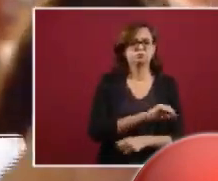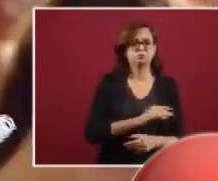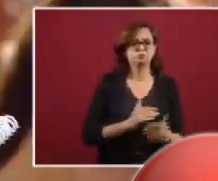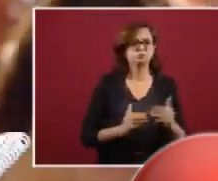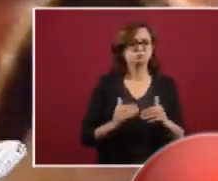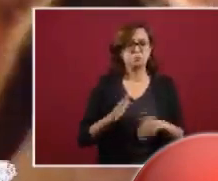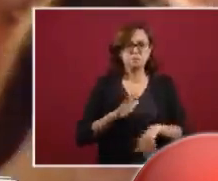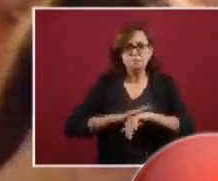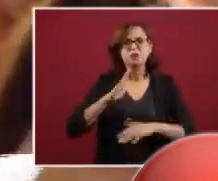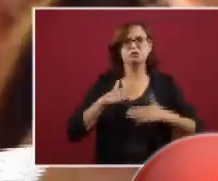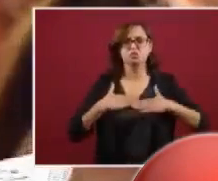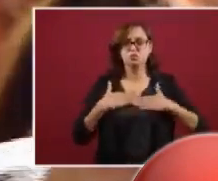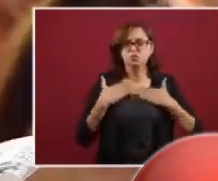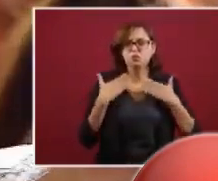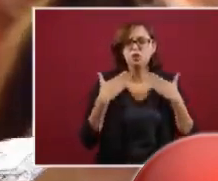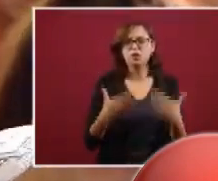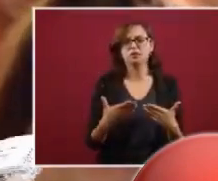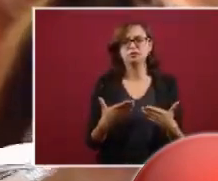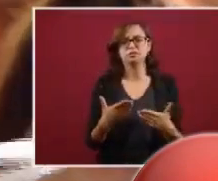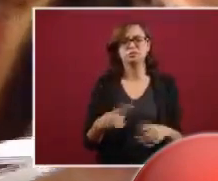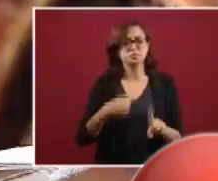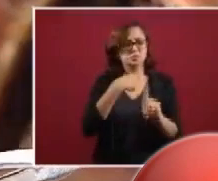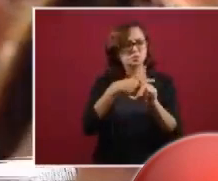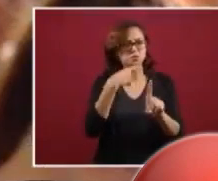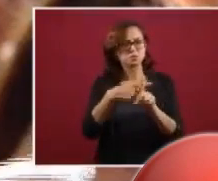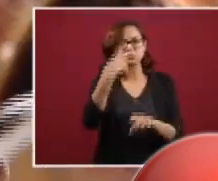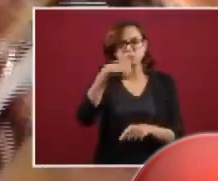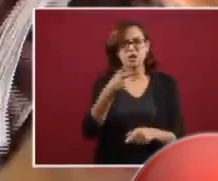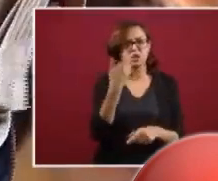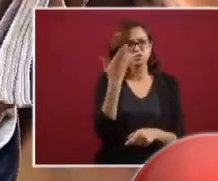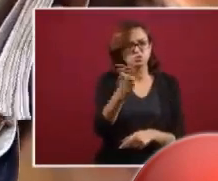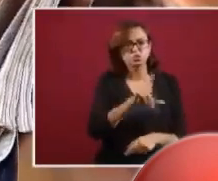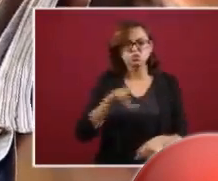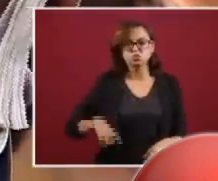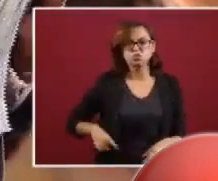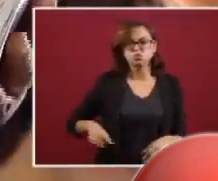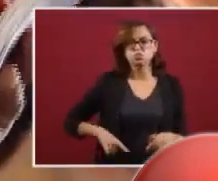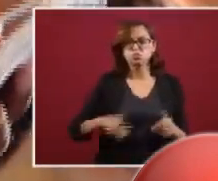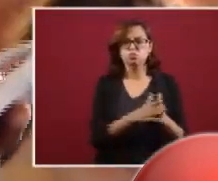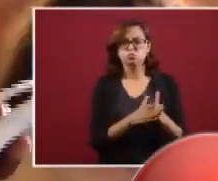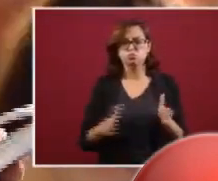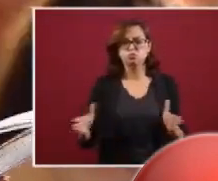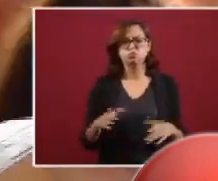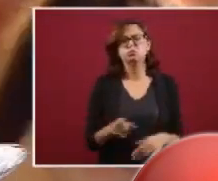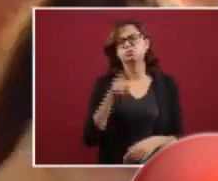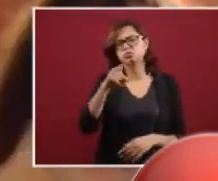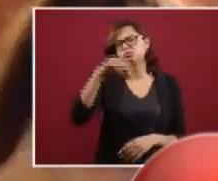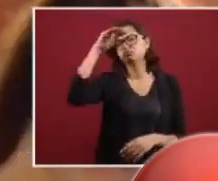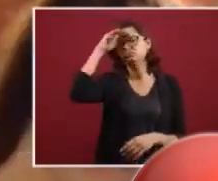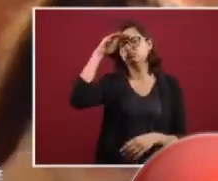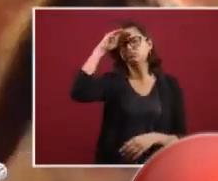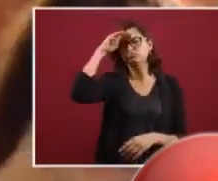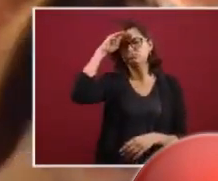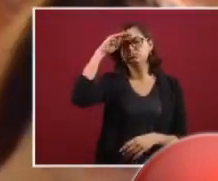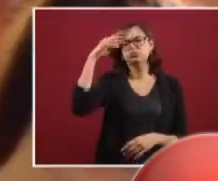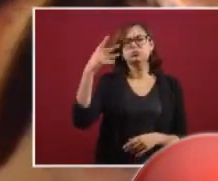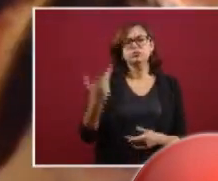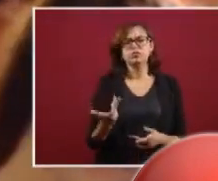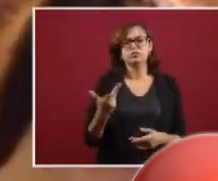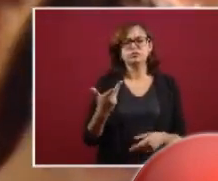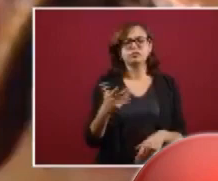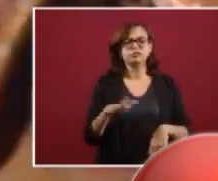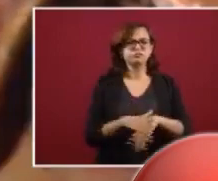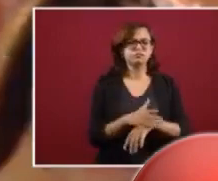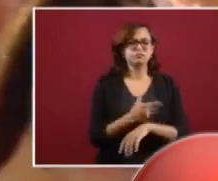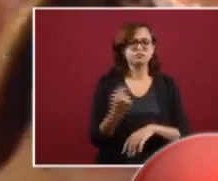cifras este muy positivas para su administración considero yo estima usted y él porque